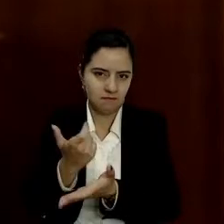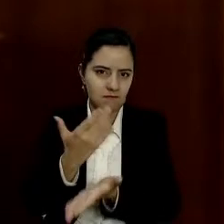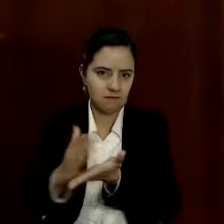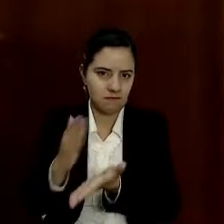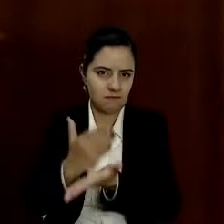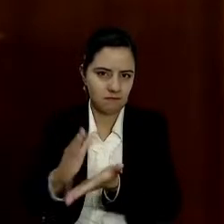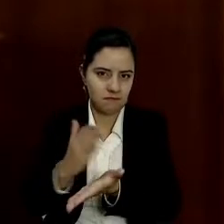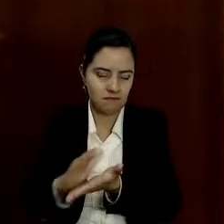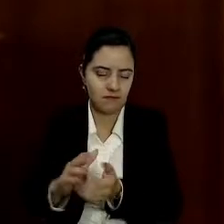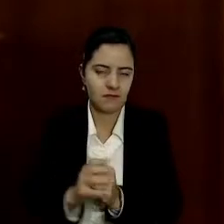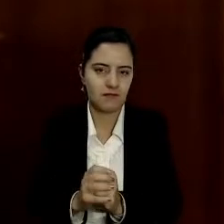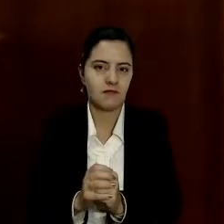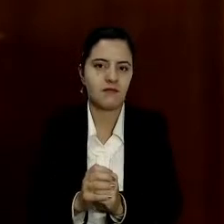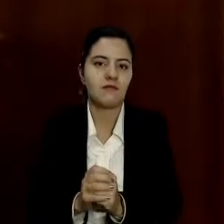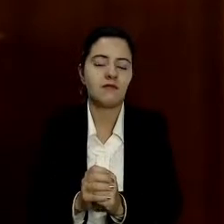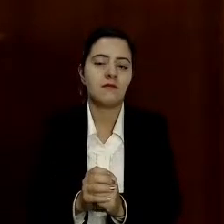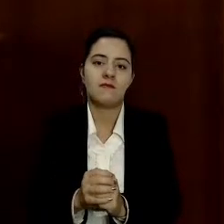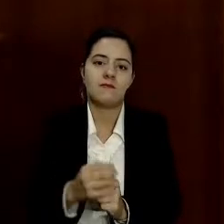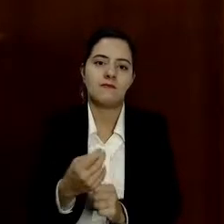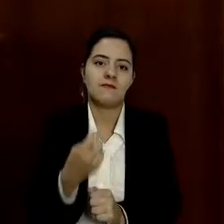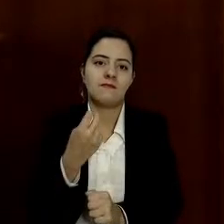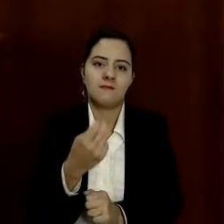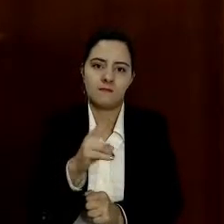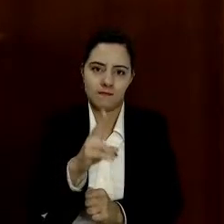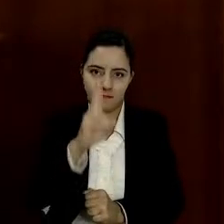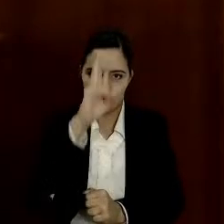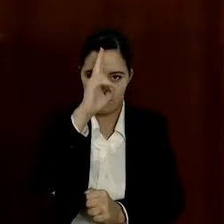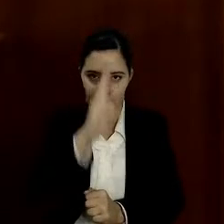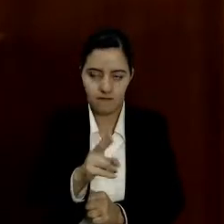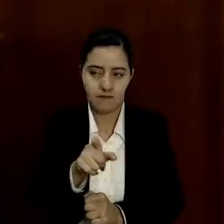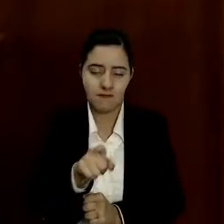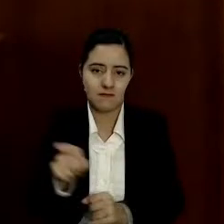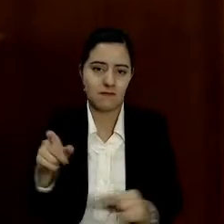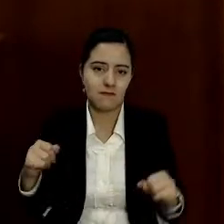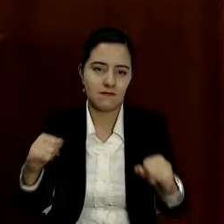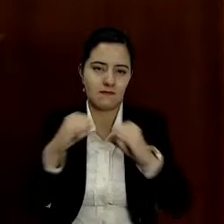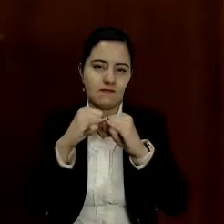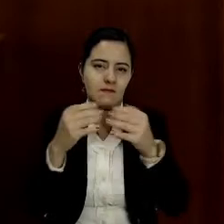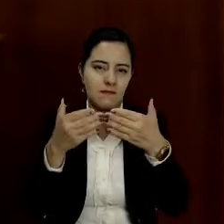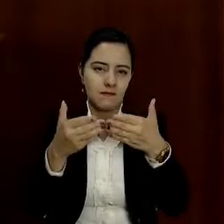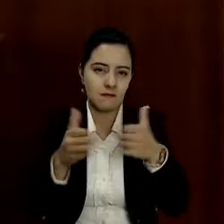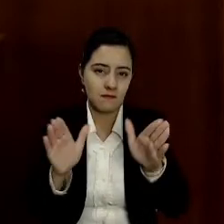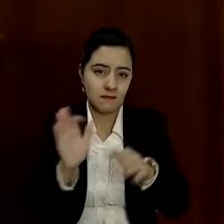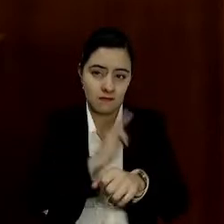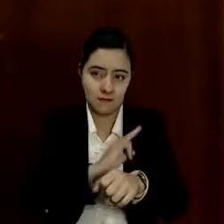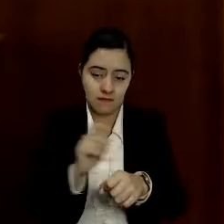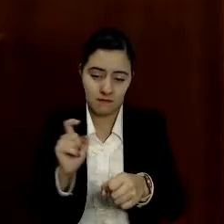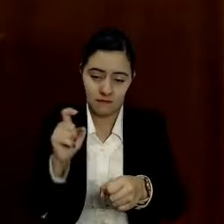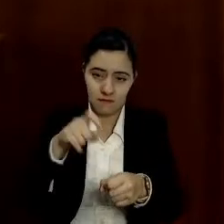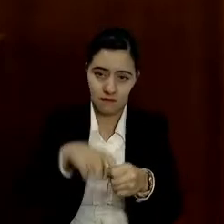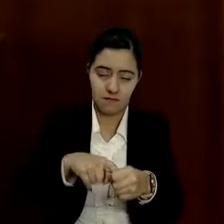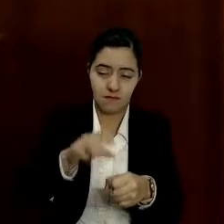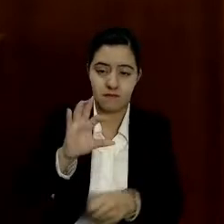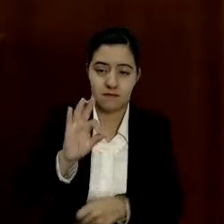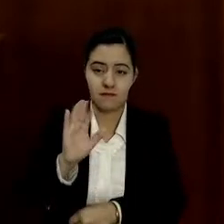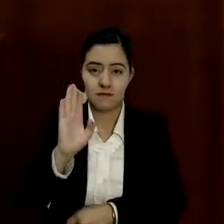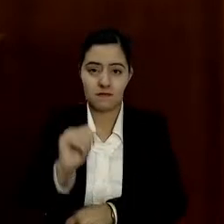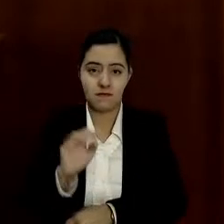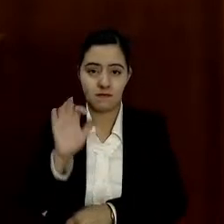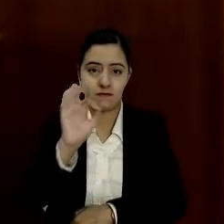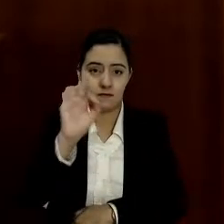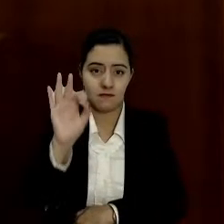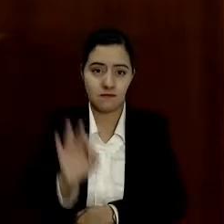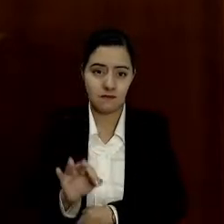Público, que prohíbe a las dependencias del sector público subcontratar más del 49% de